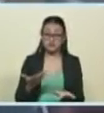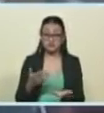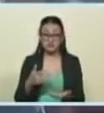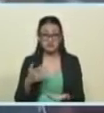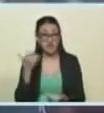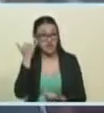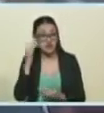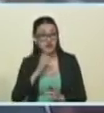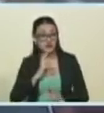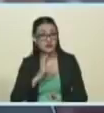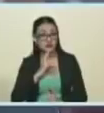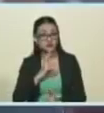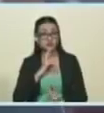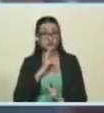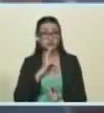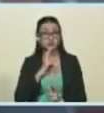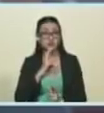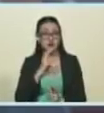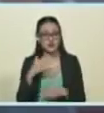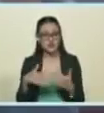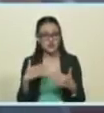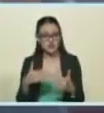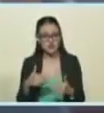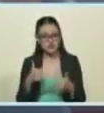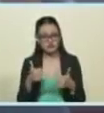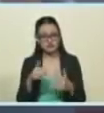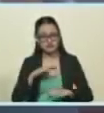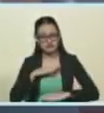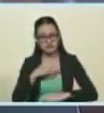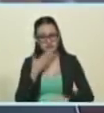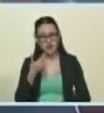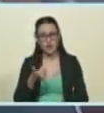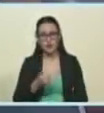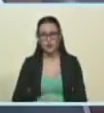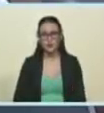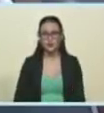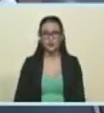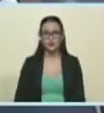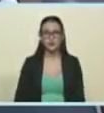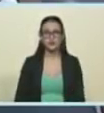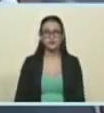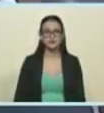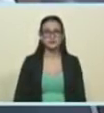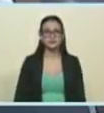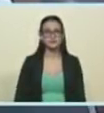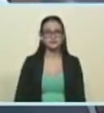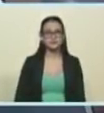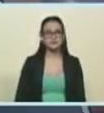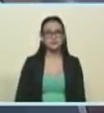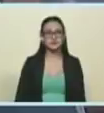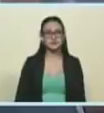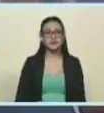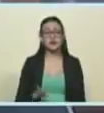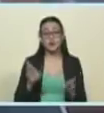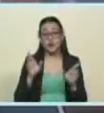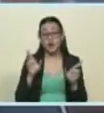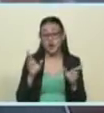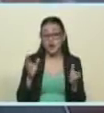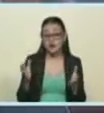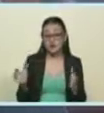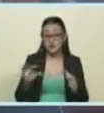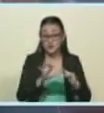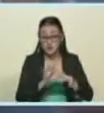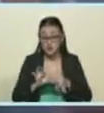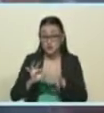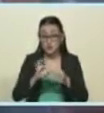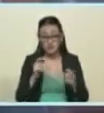resultados sean de forma más efectiva, eficiente, eficaz y logremos de forma unificada